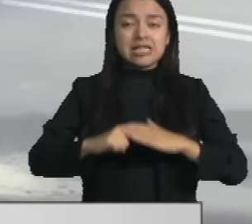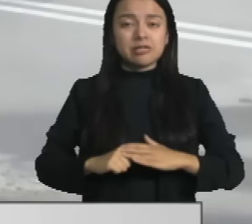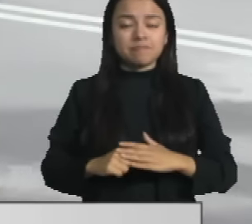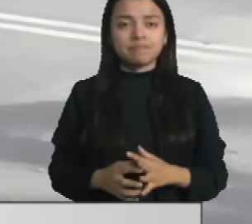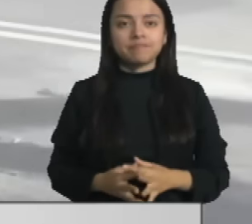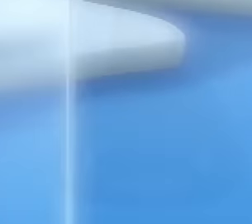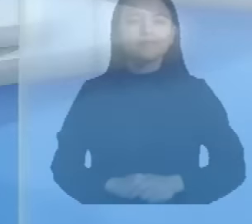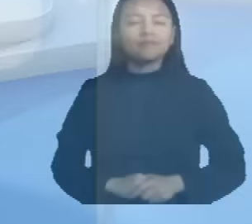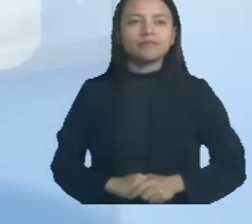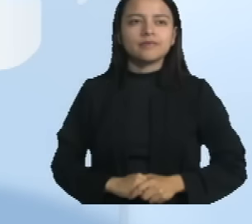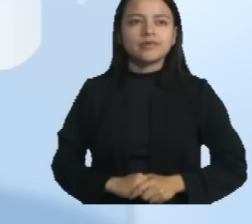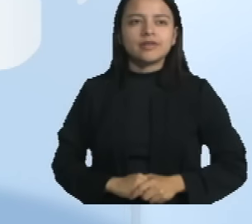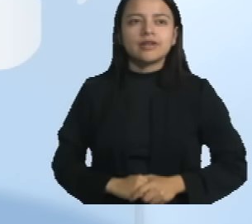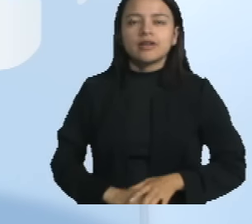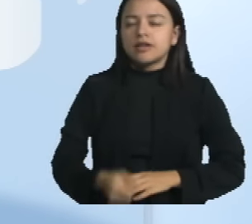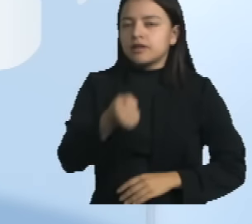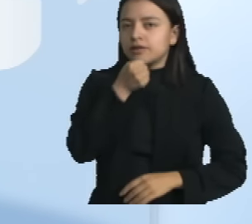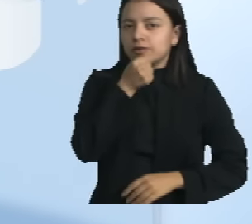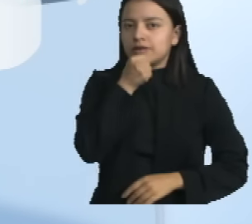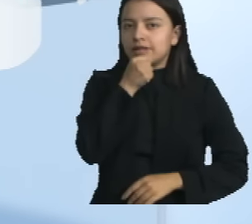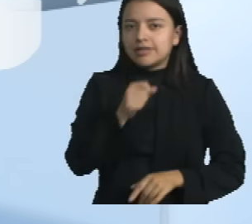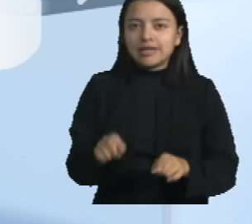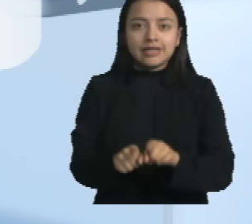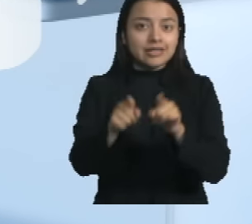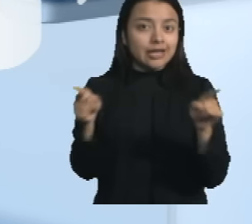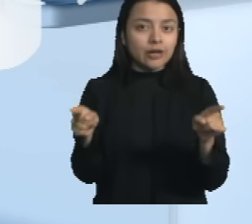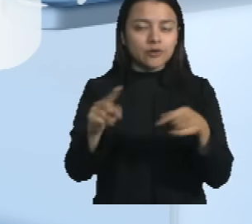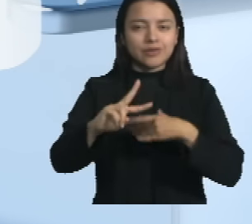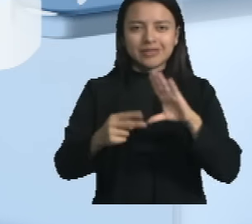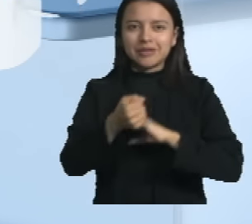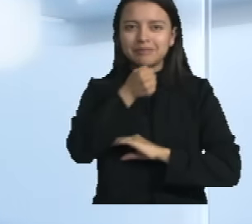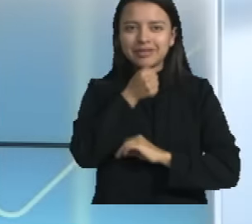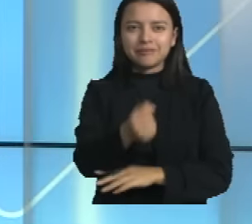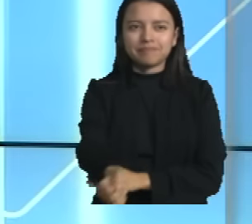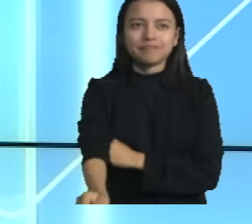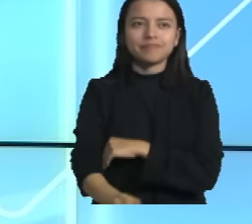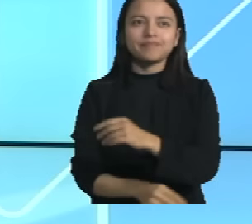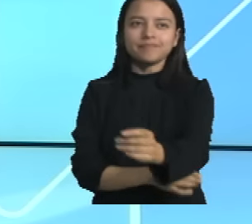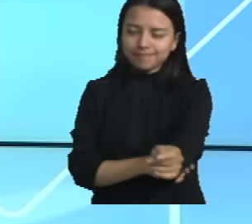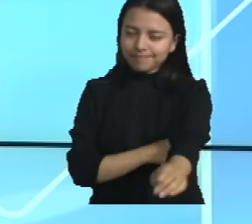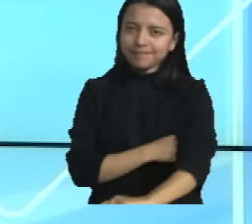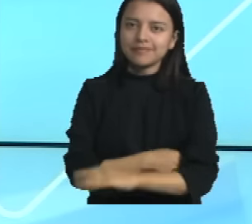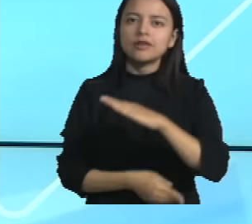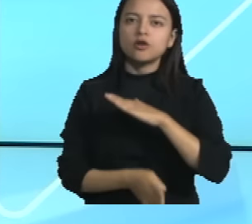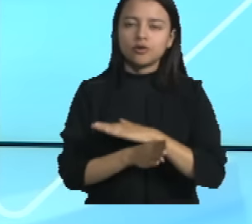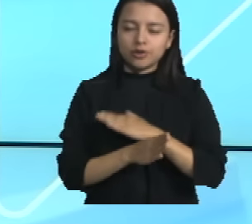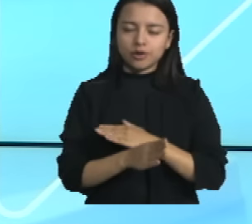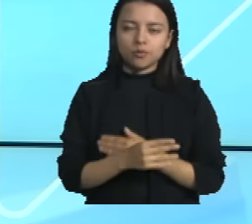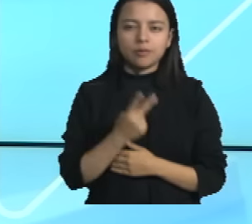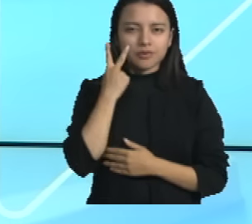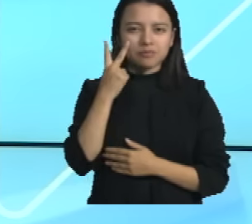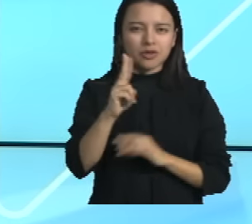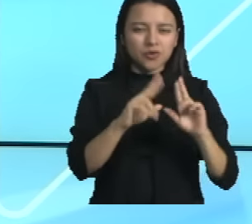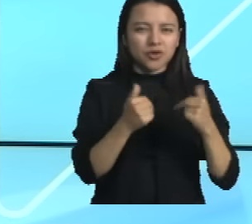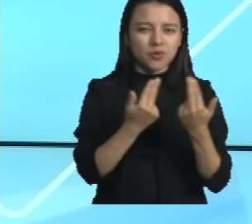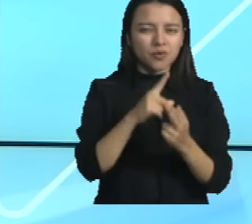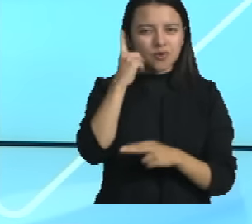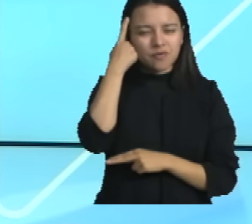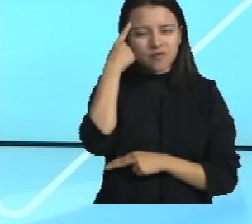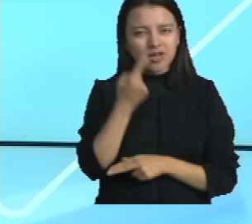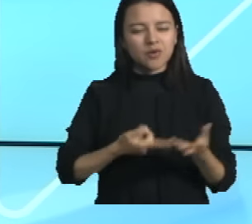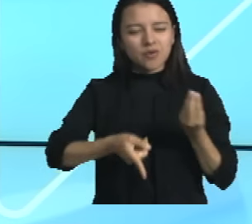humanos. Noticia en desarrollo en CMI. Continúa a esta hora la reunión entre el Gobierno